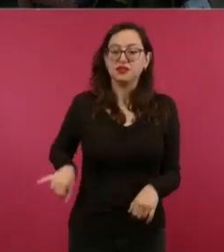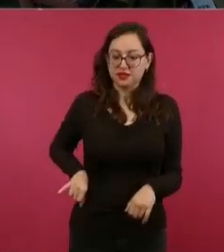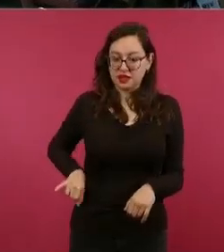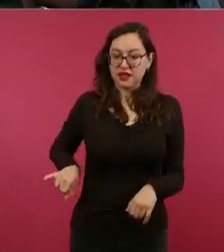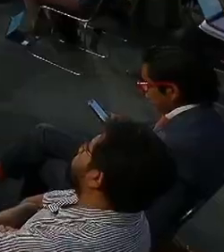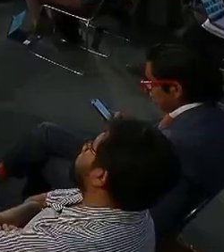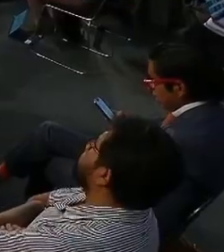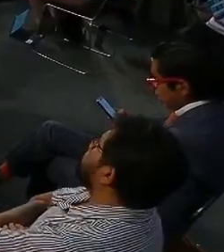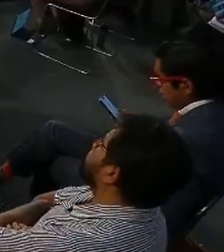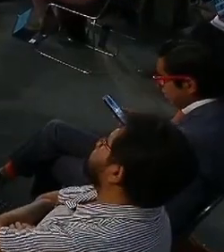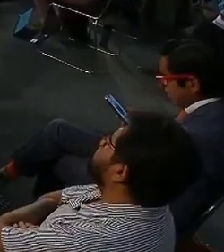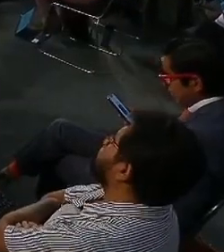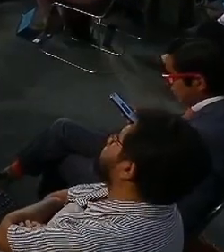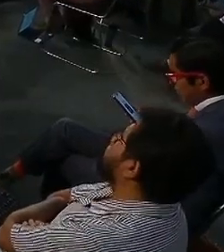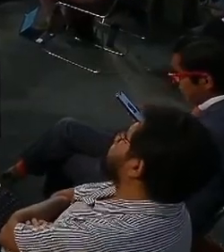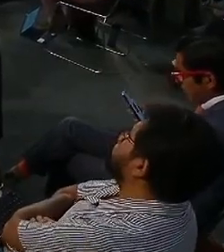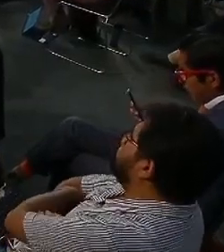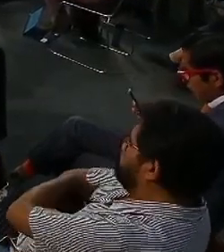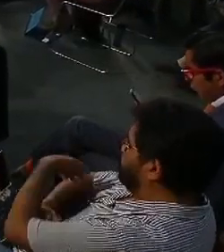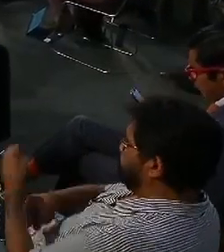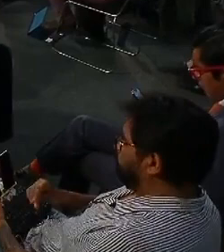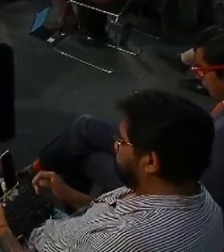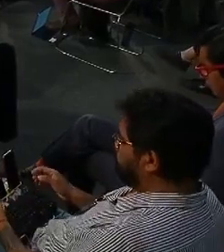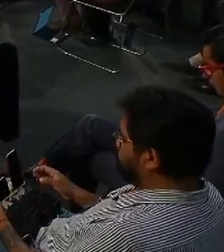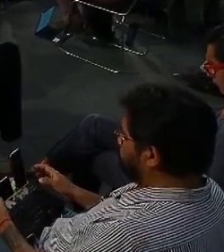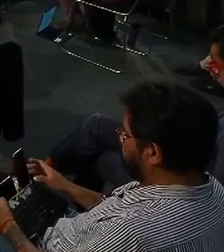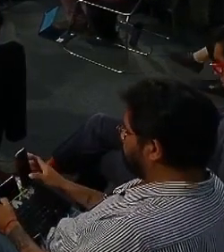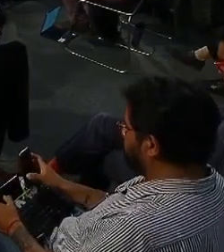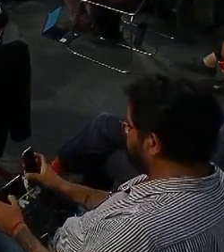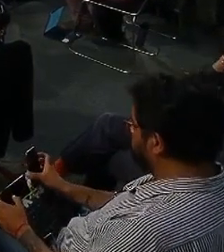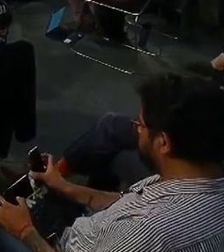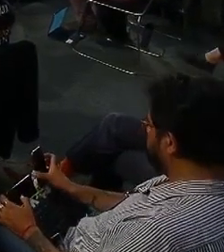que participe México, que participen los mexicanos.